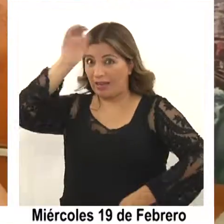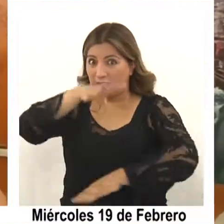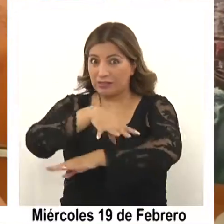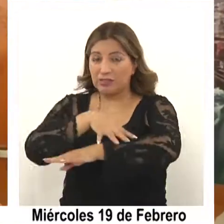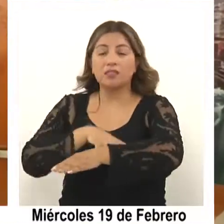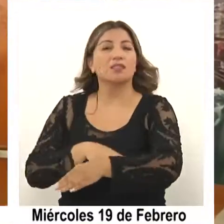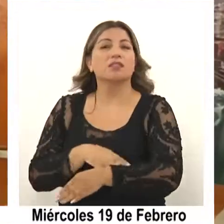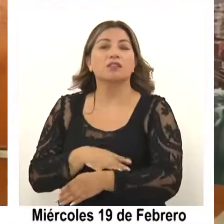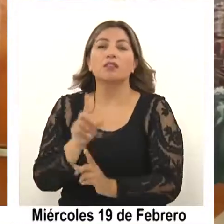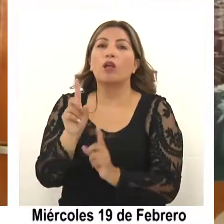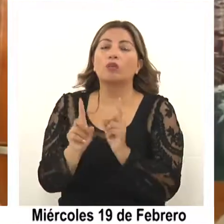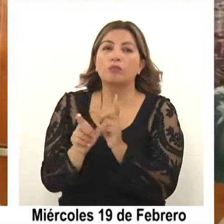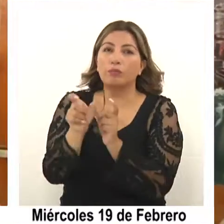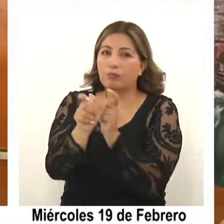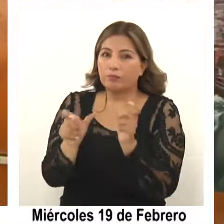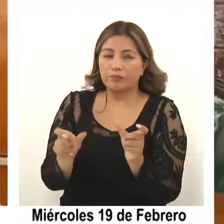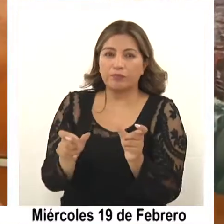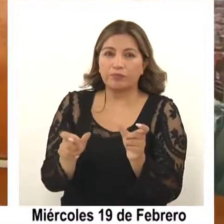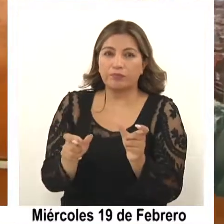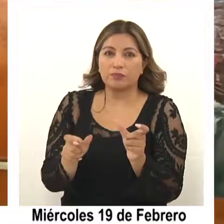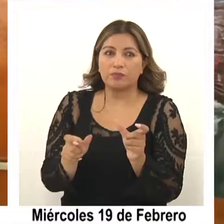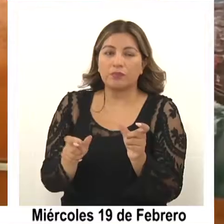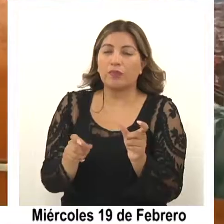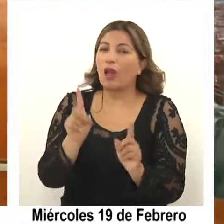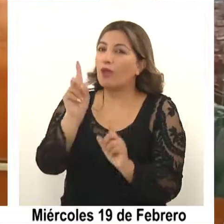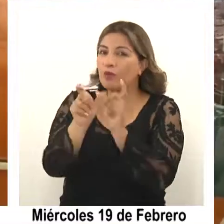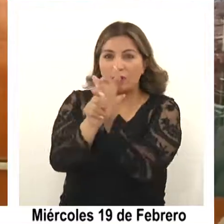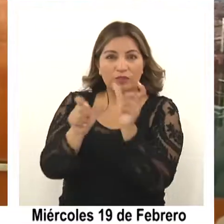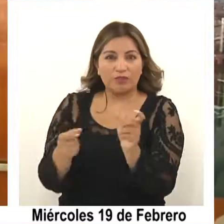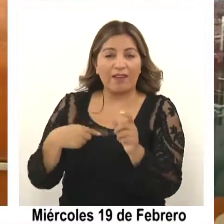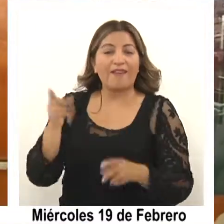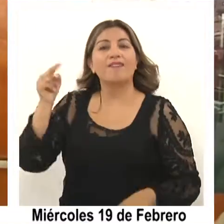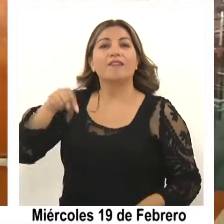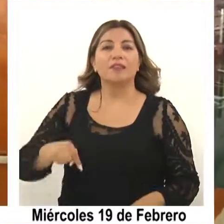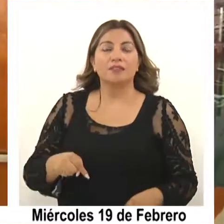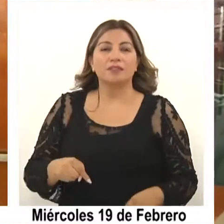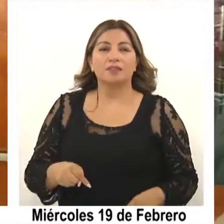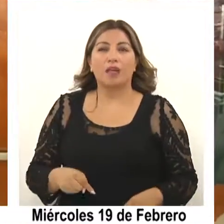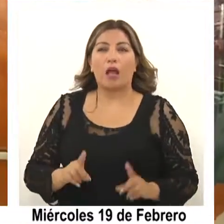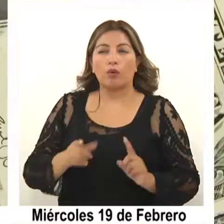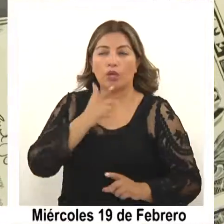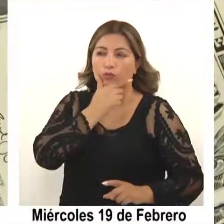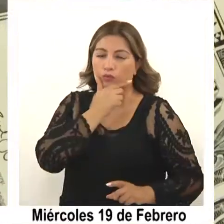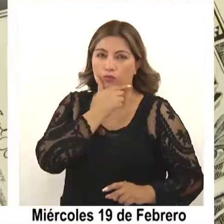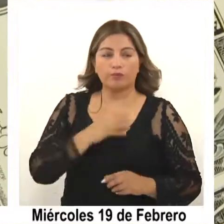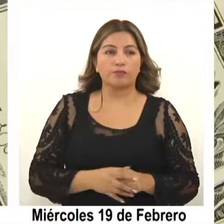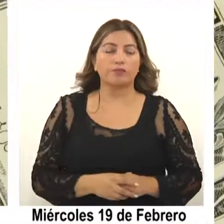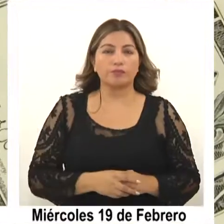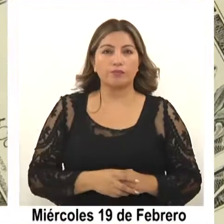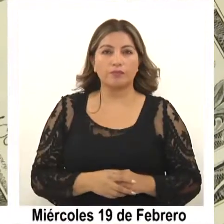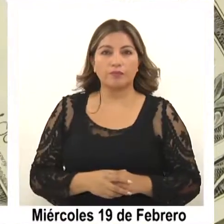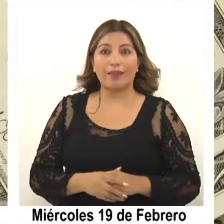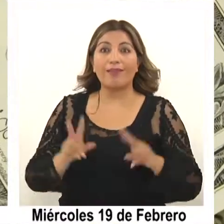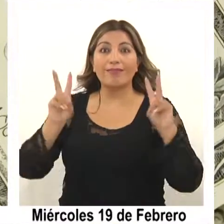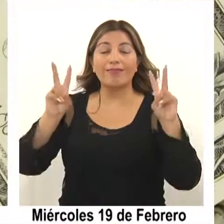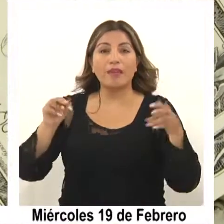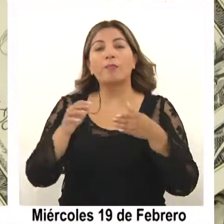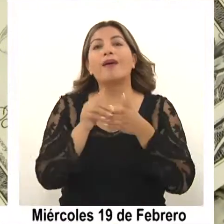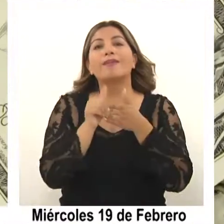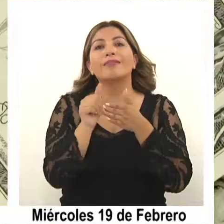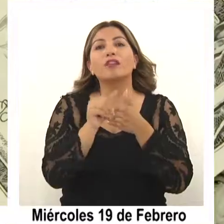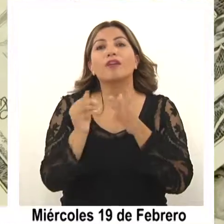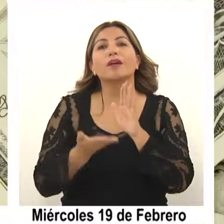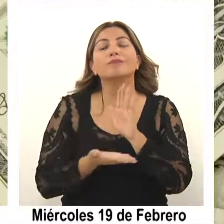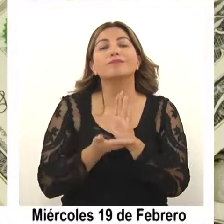de algún pasajero o algún tripulante que venga con algún efecto que pueda hacer caso sospechoso la tendencia del dólar al